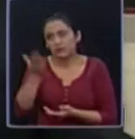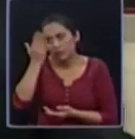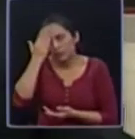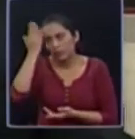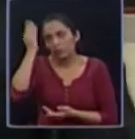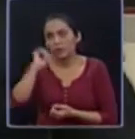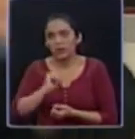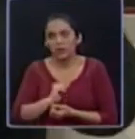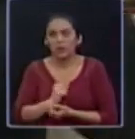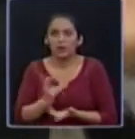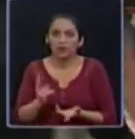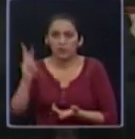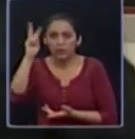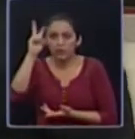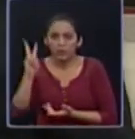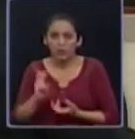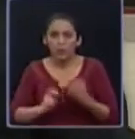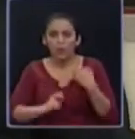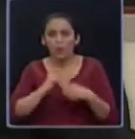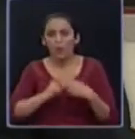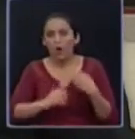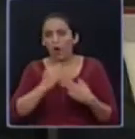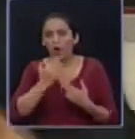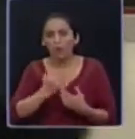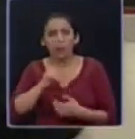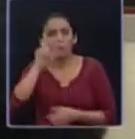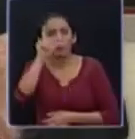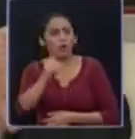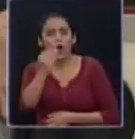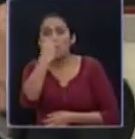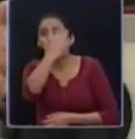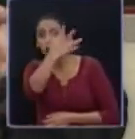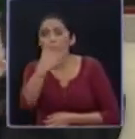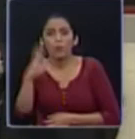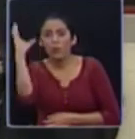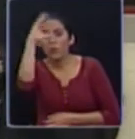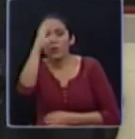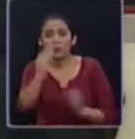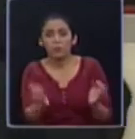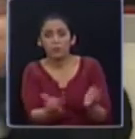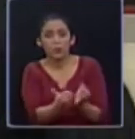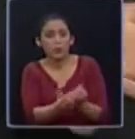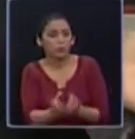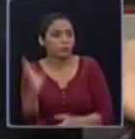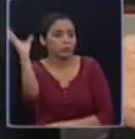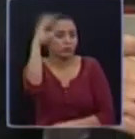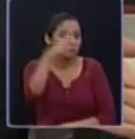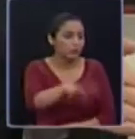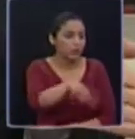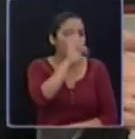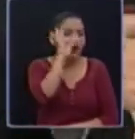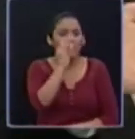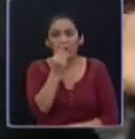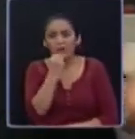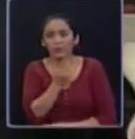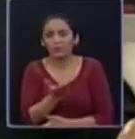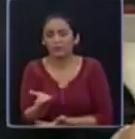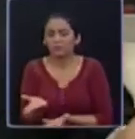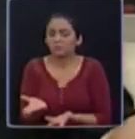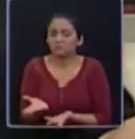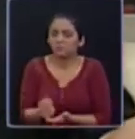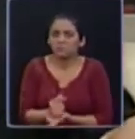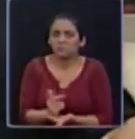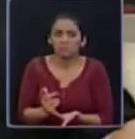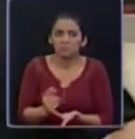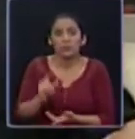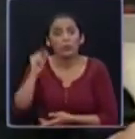y la alegría, con gente buscando comida en la basura. Bueno, si eso hubiese ocurrido, pues no hubiese